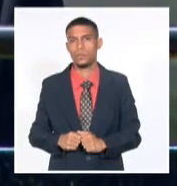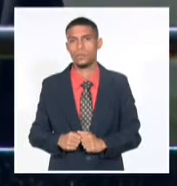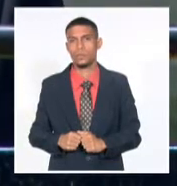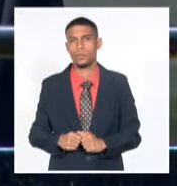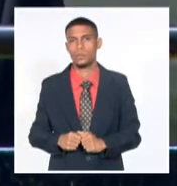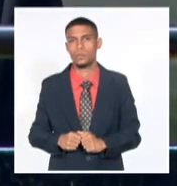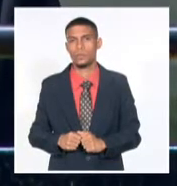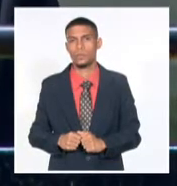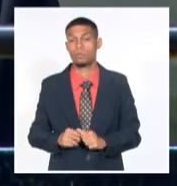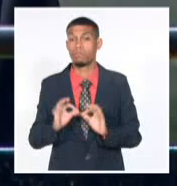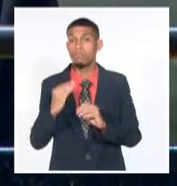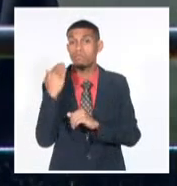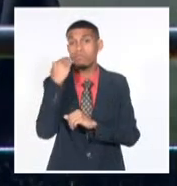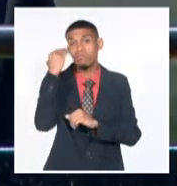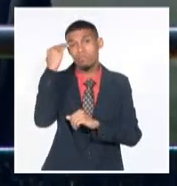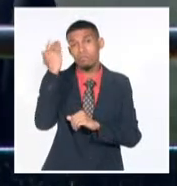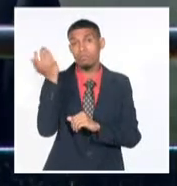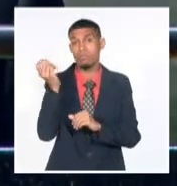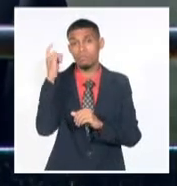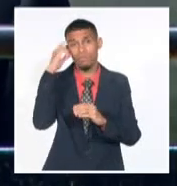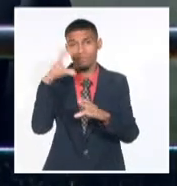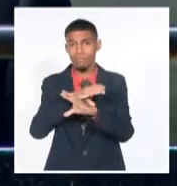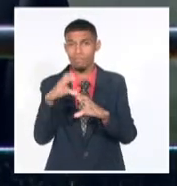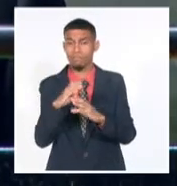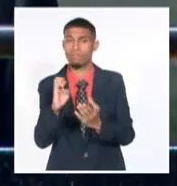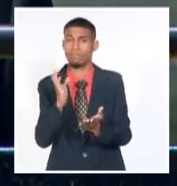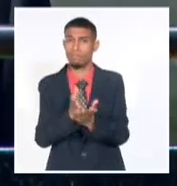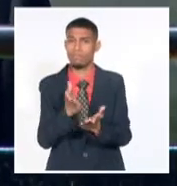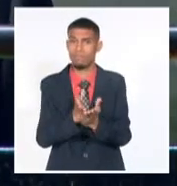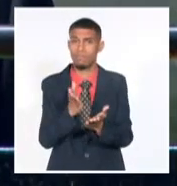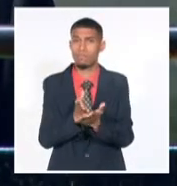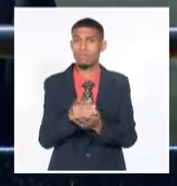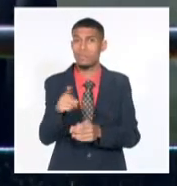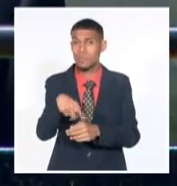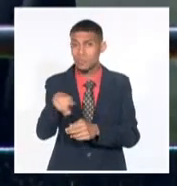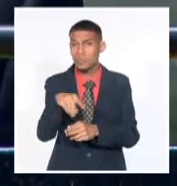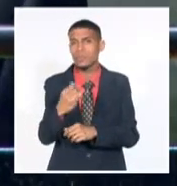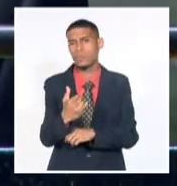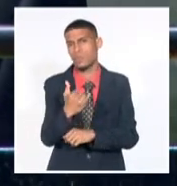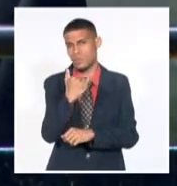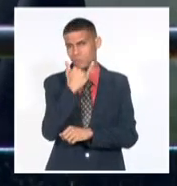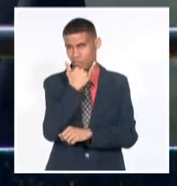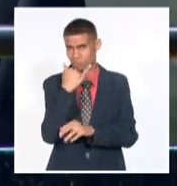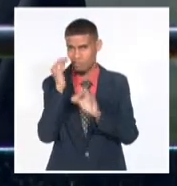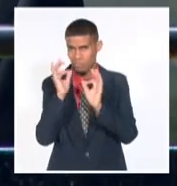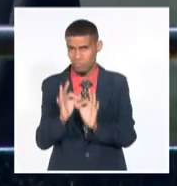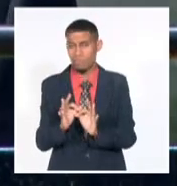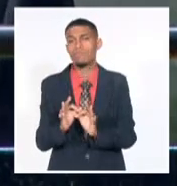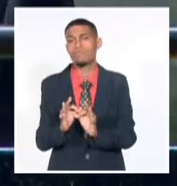y científica escapa a los efectos de esa absurda política.